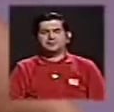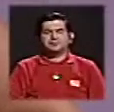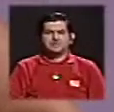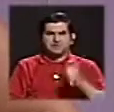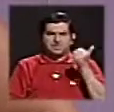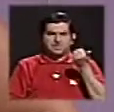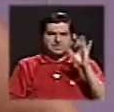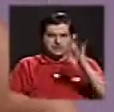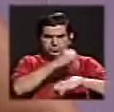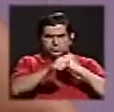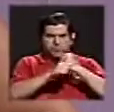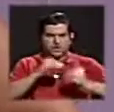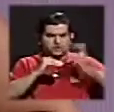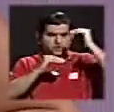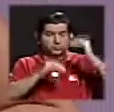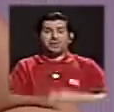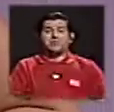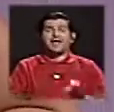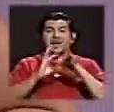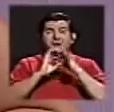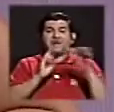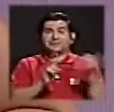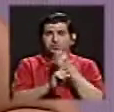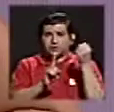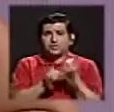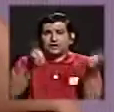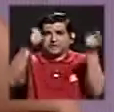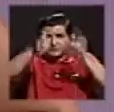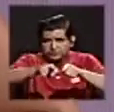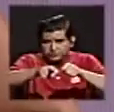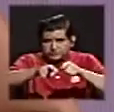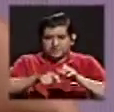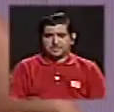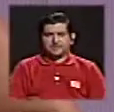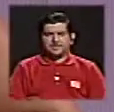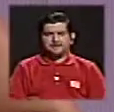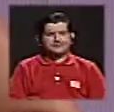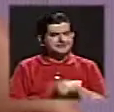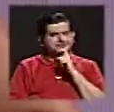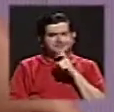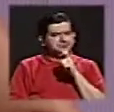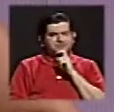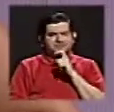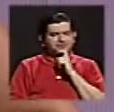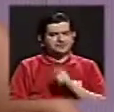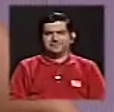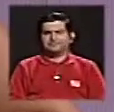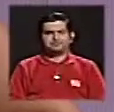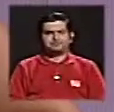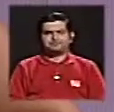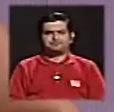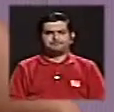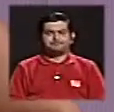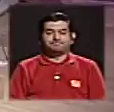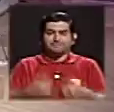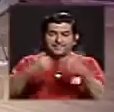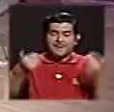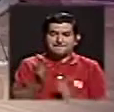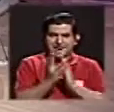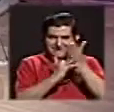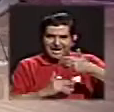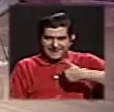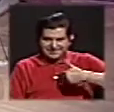relación de violencia. Entonces, es complicado porque, por otro lado, el acceso